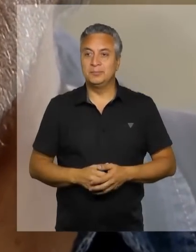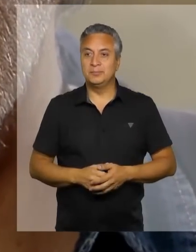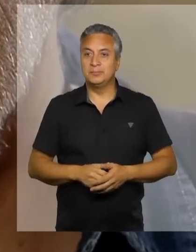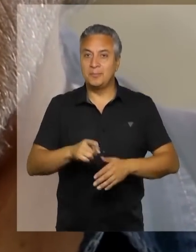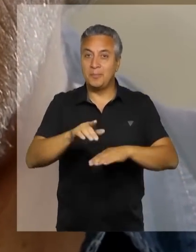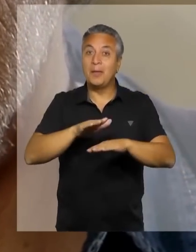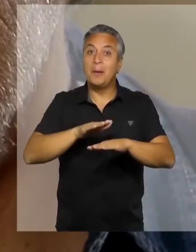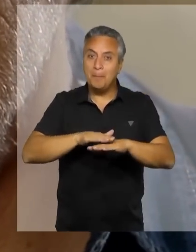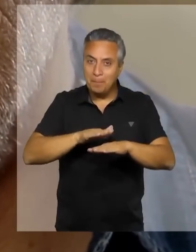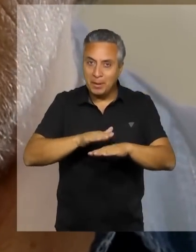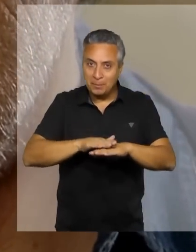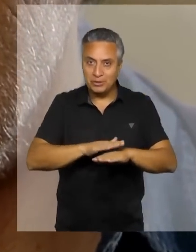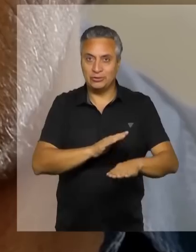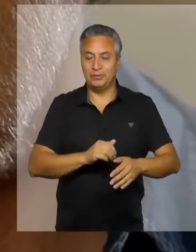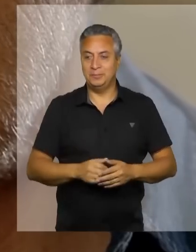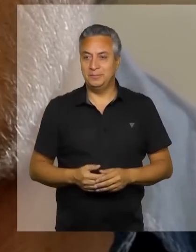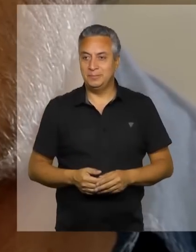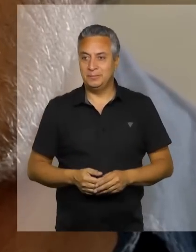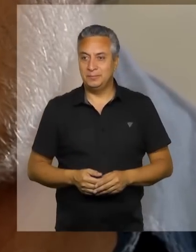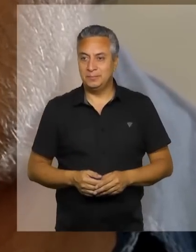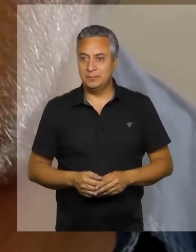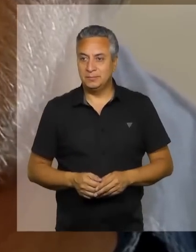Permiso.